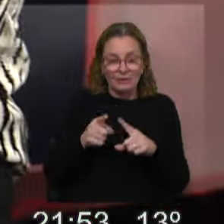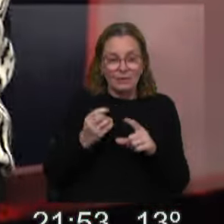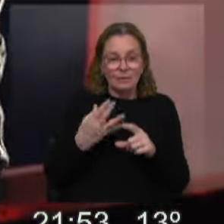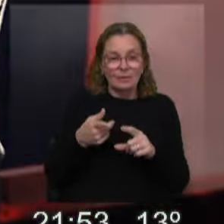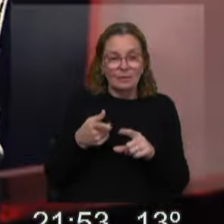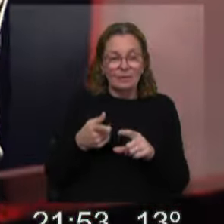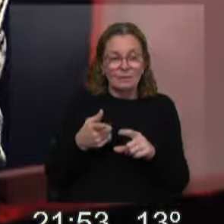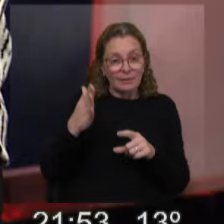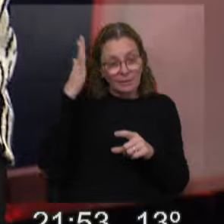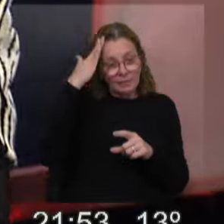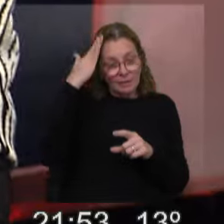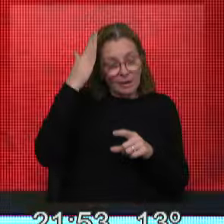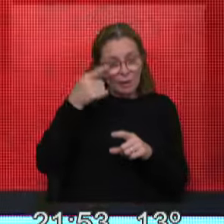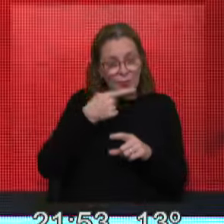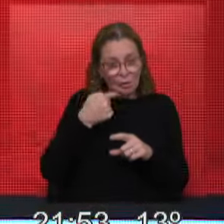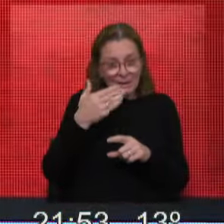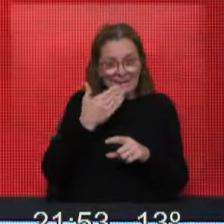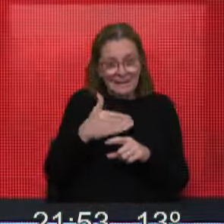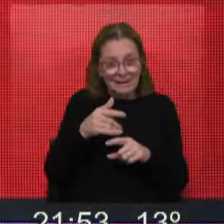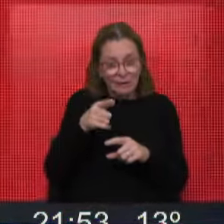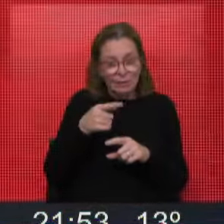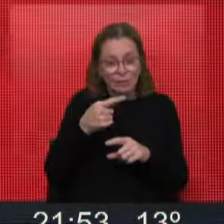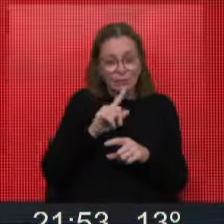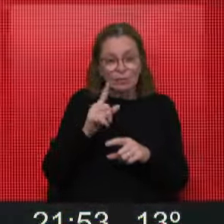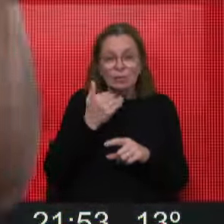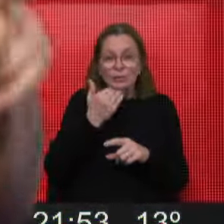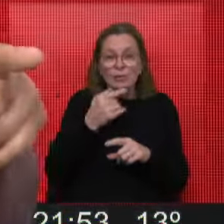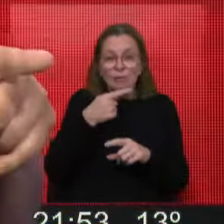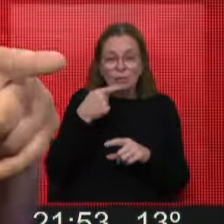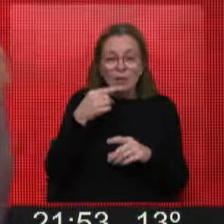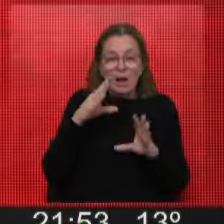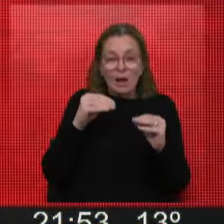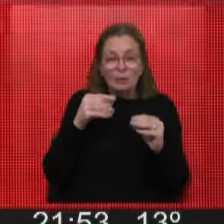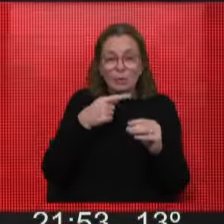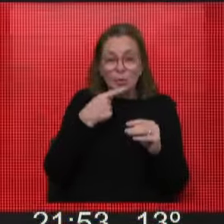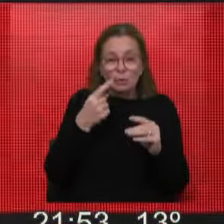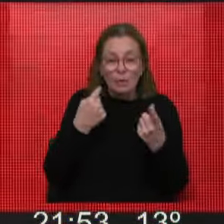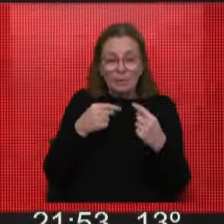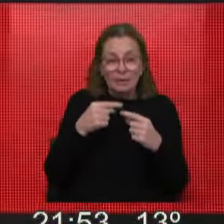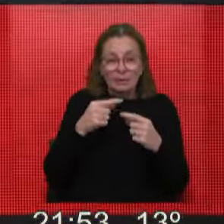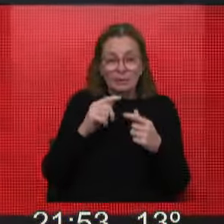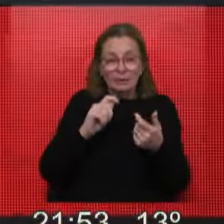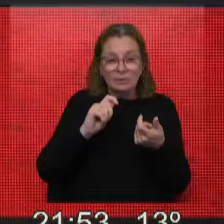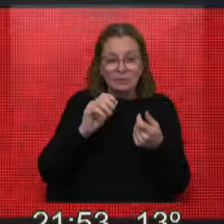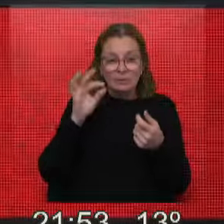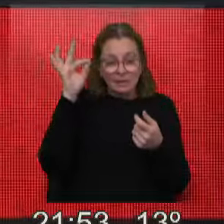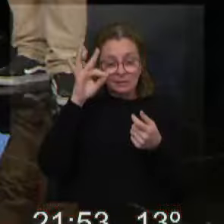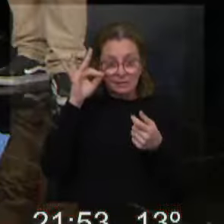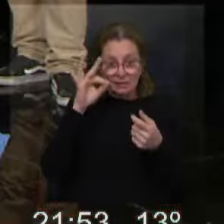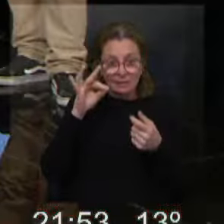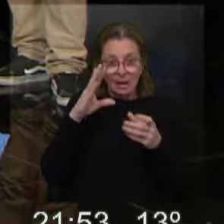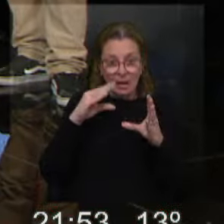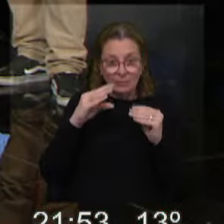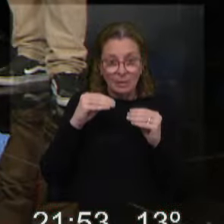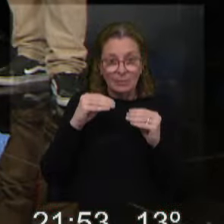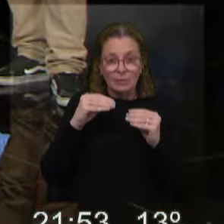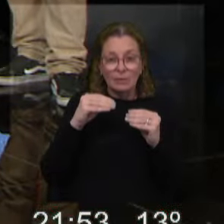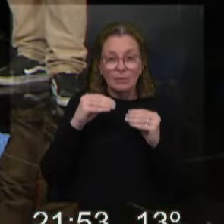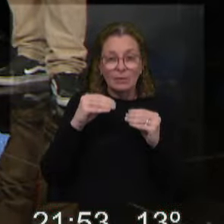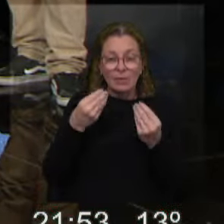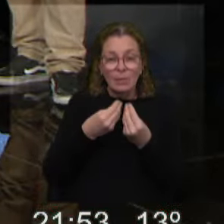yo no sé, ¿sabés ruso? ¿Entendías lo que decía? No, no sé ruso. Hablo con los rusos, pero traducimos en inglés, y pero